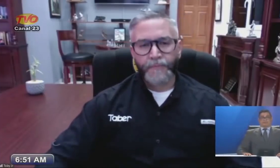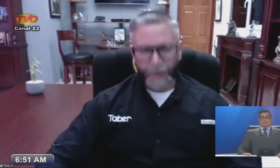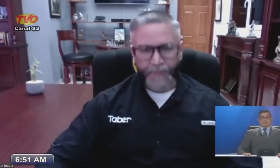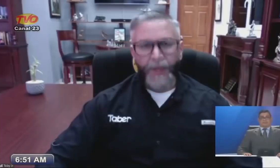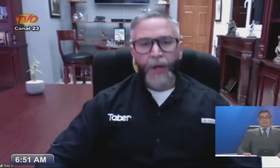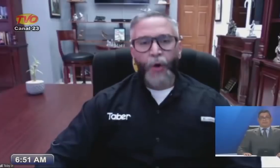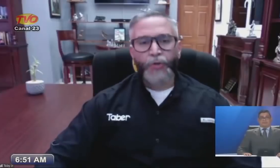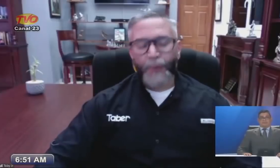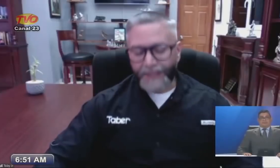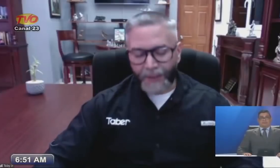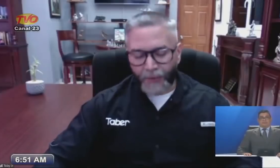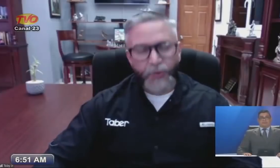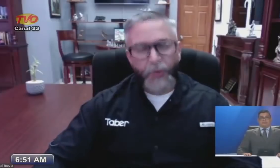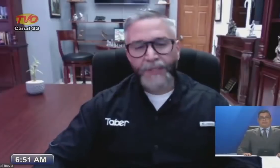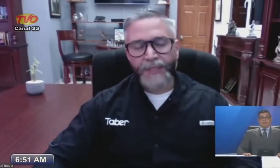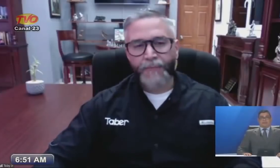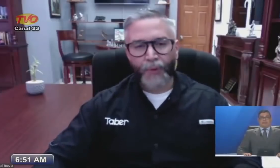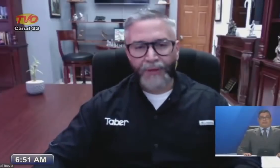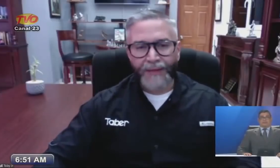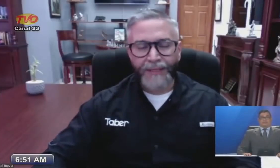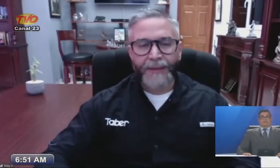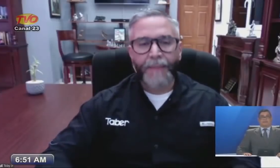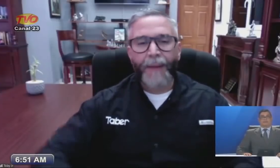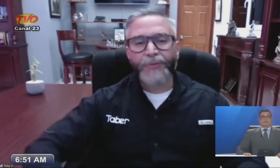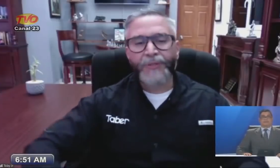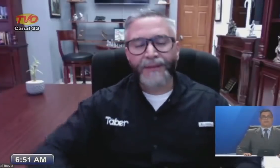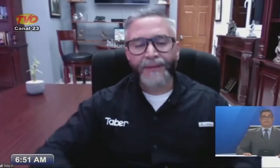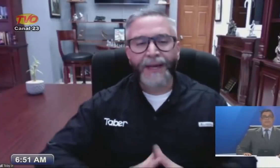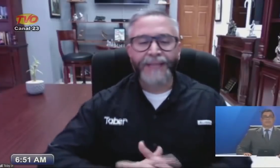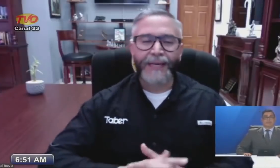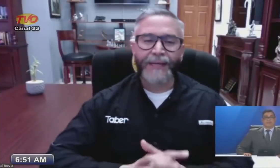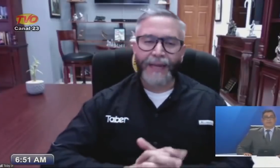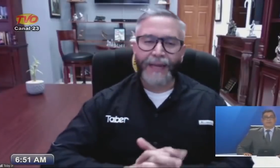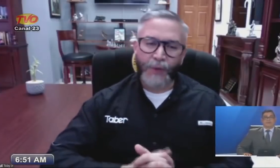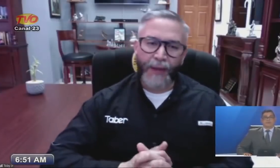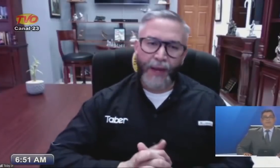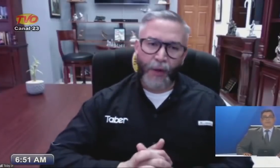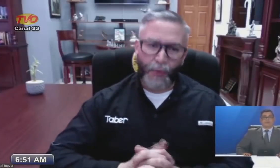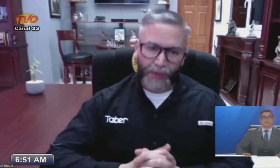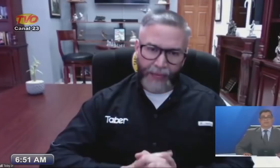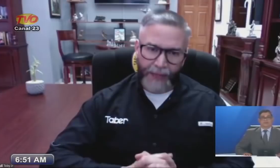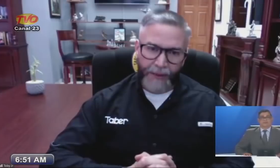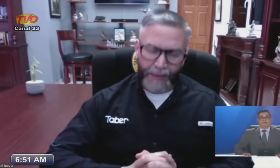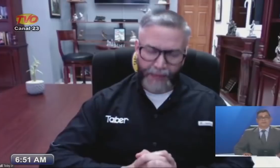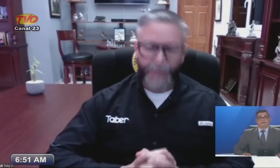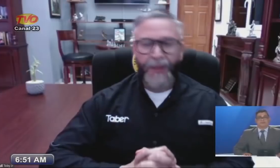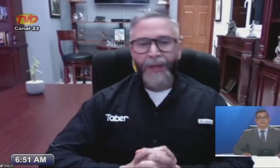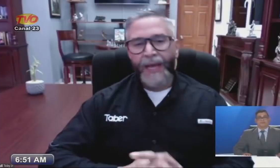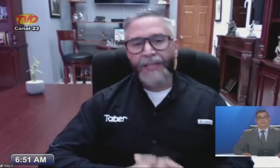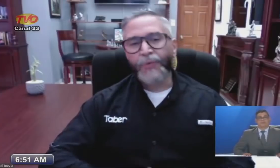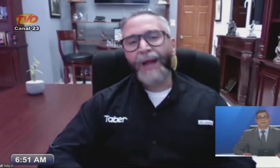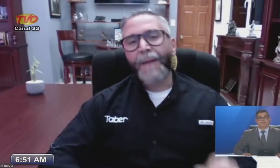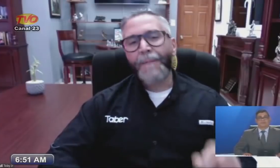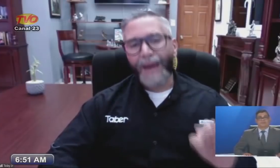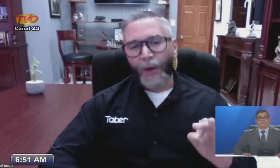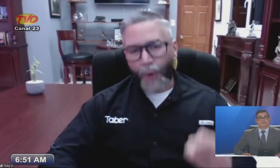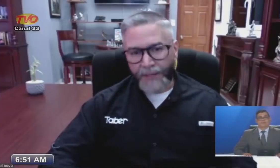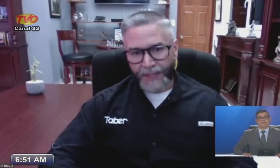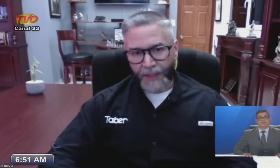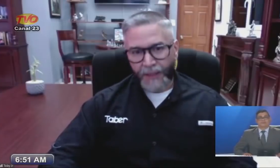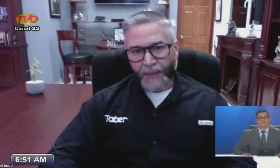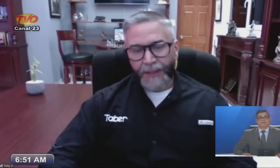viene son dos cosas importantes vamos a tener que salir de la zona de la comodidad y es una